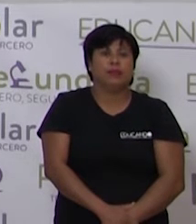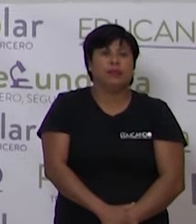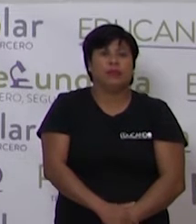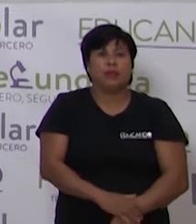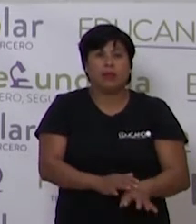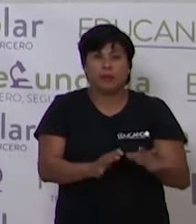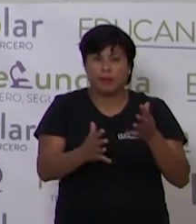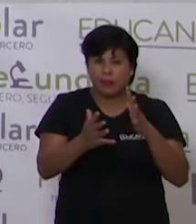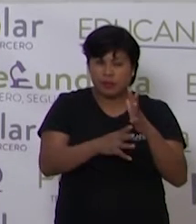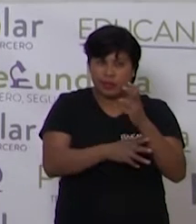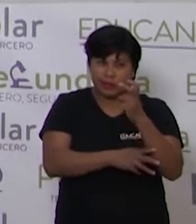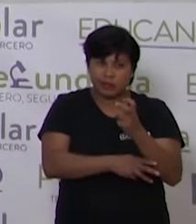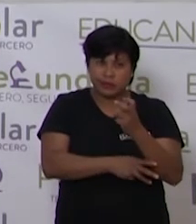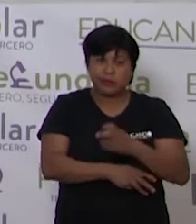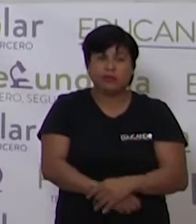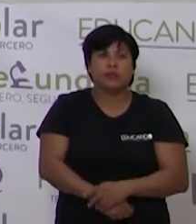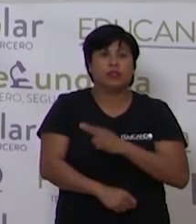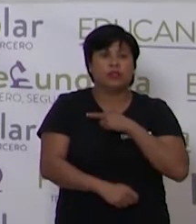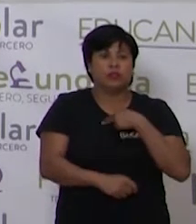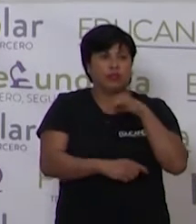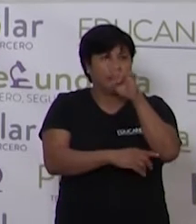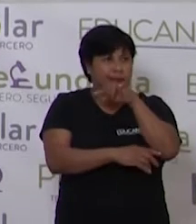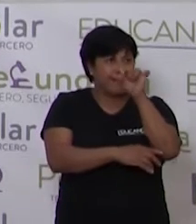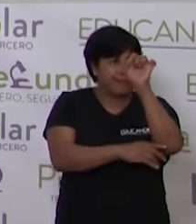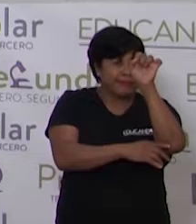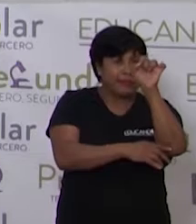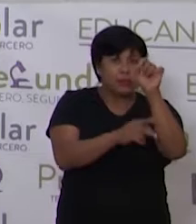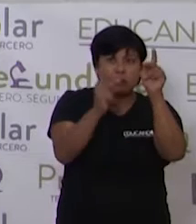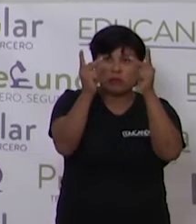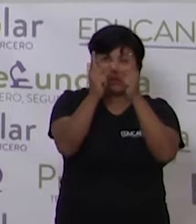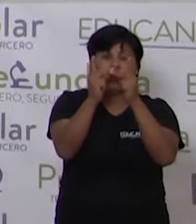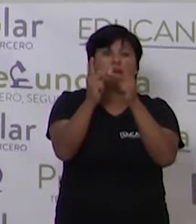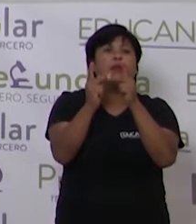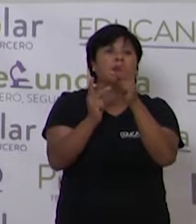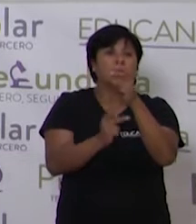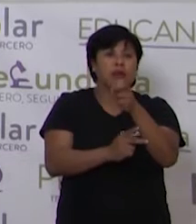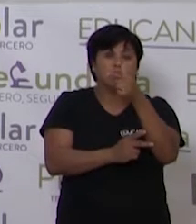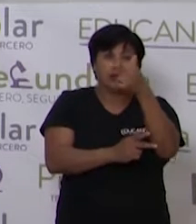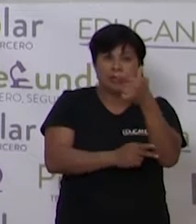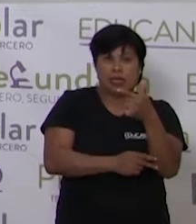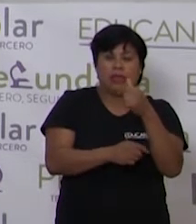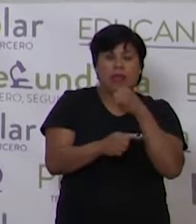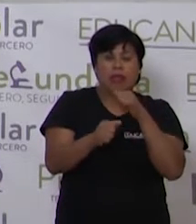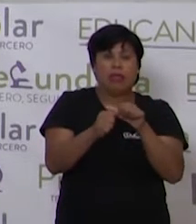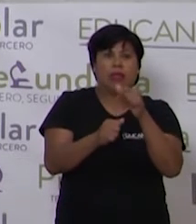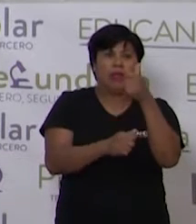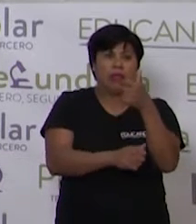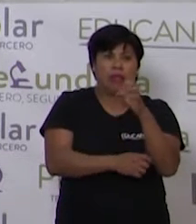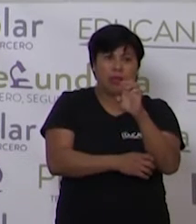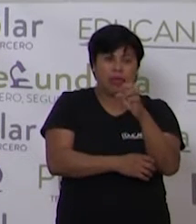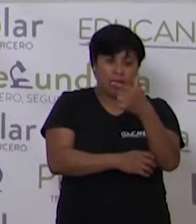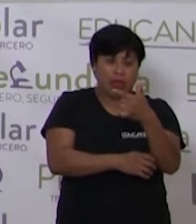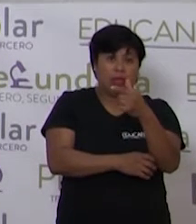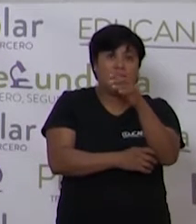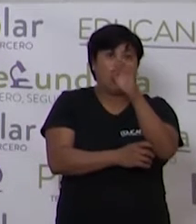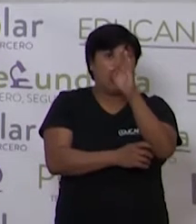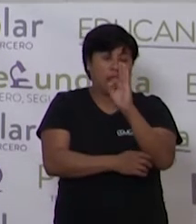Ahí más o menos lo hacemos coincidir. Esta es G, esta es F,